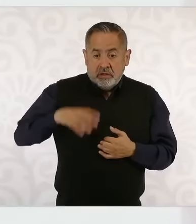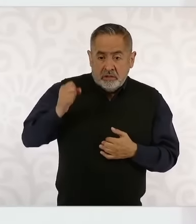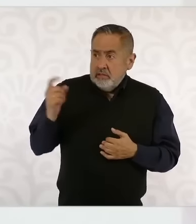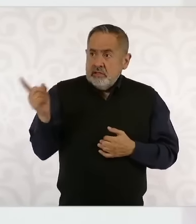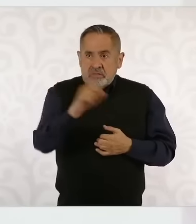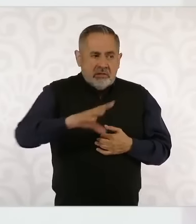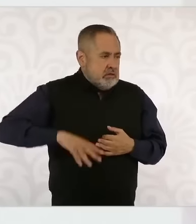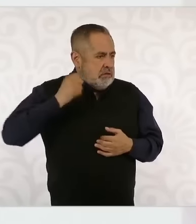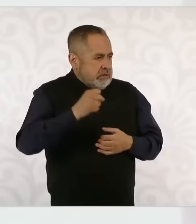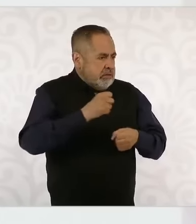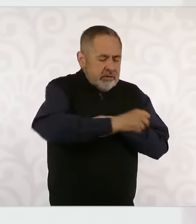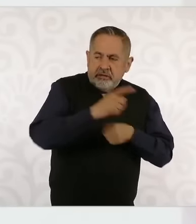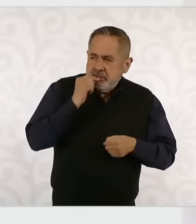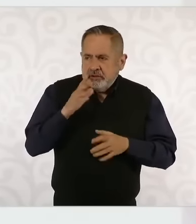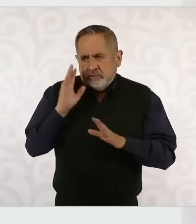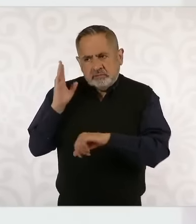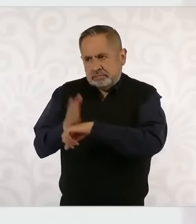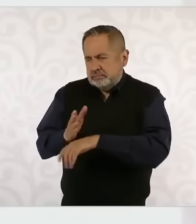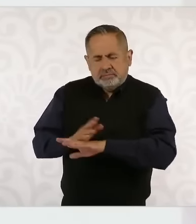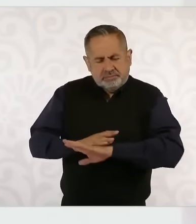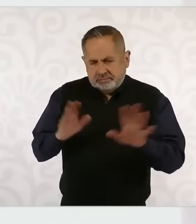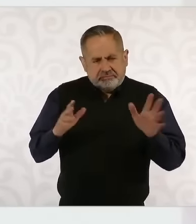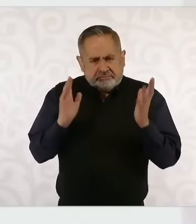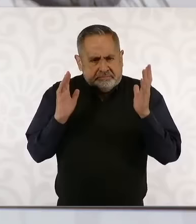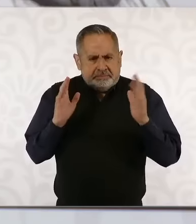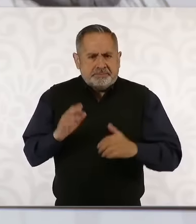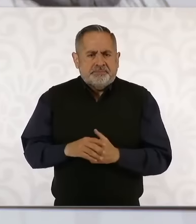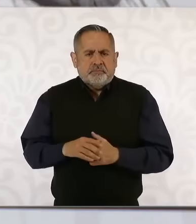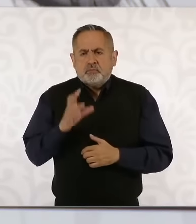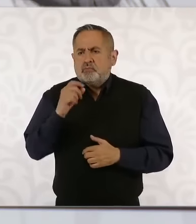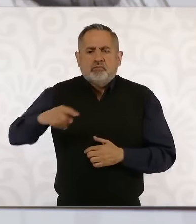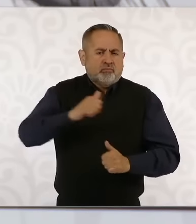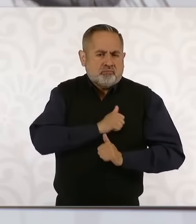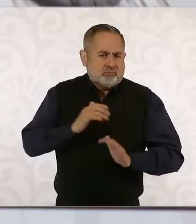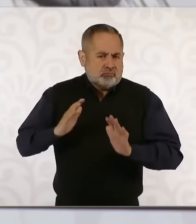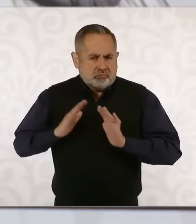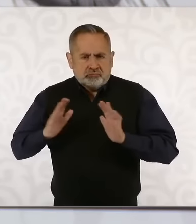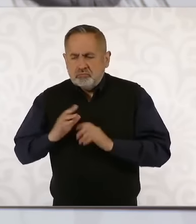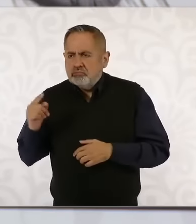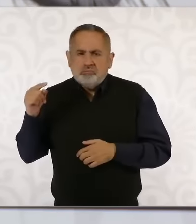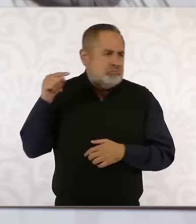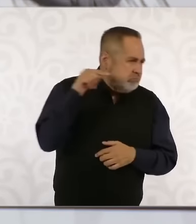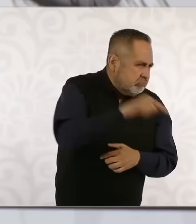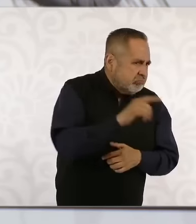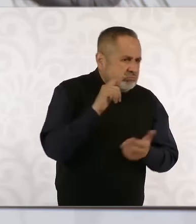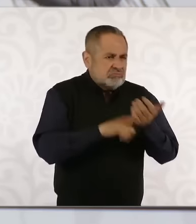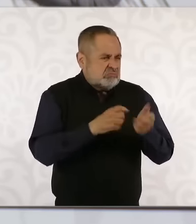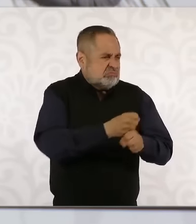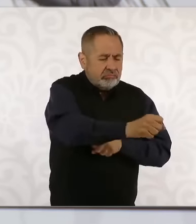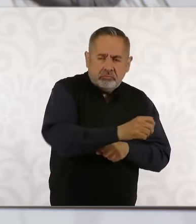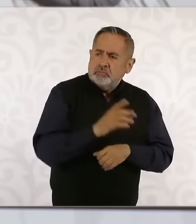sancione, policial, que se sancione, o de las fuerzas de seguridad, que se